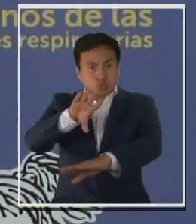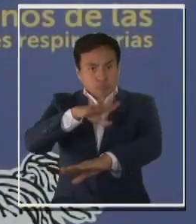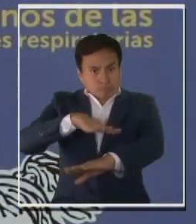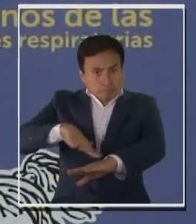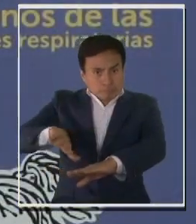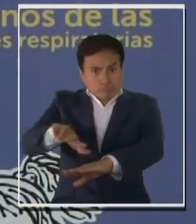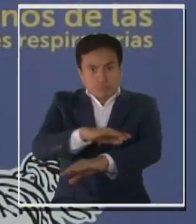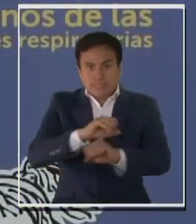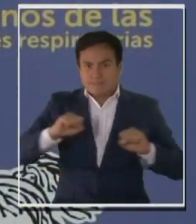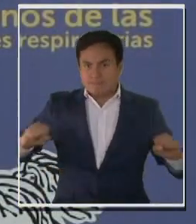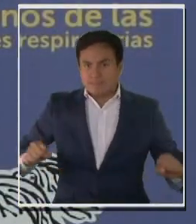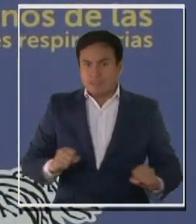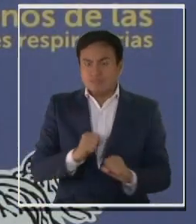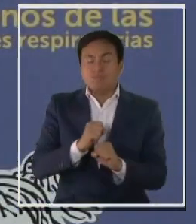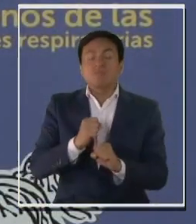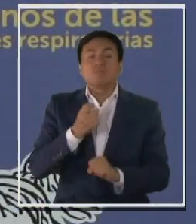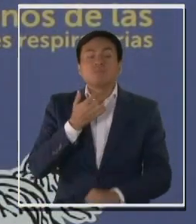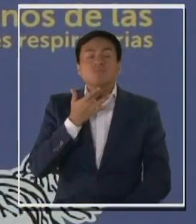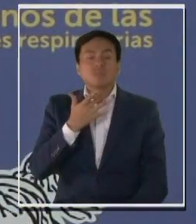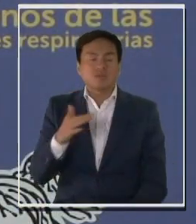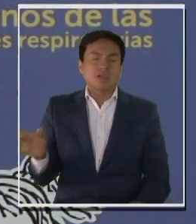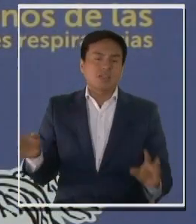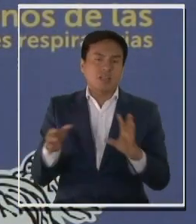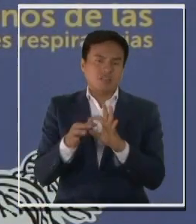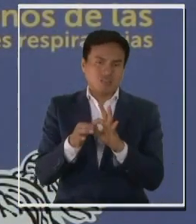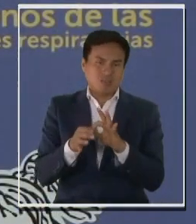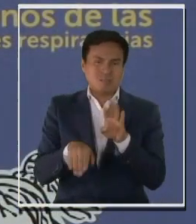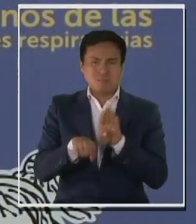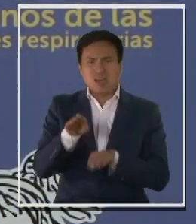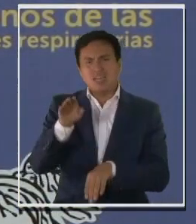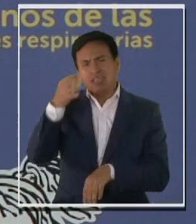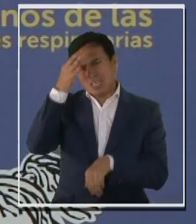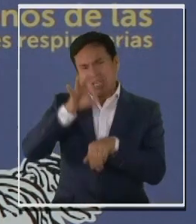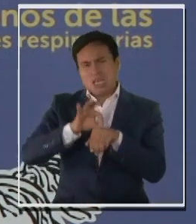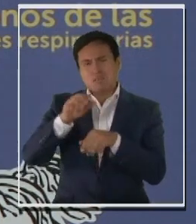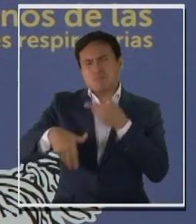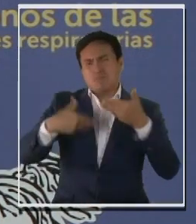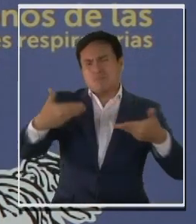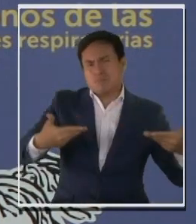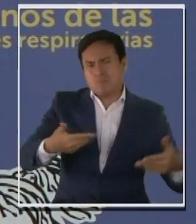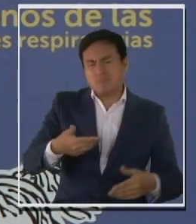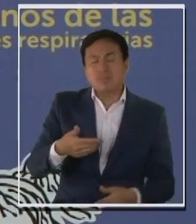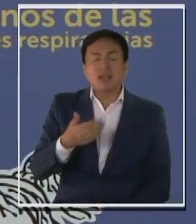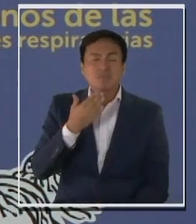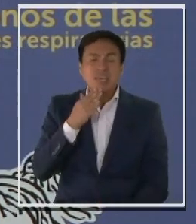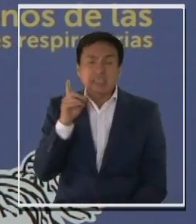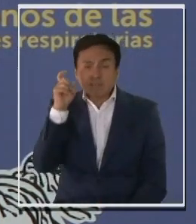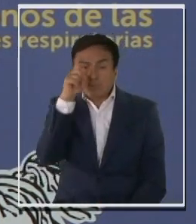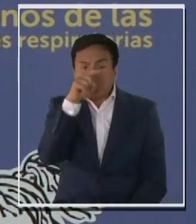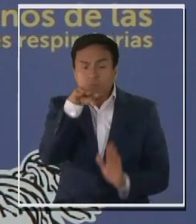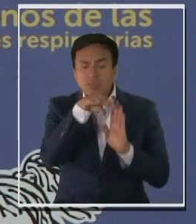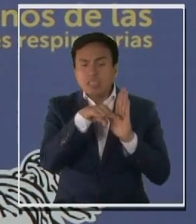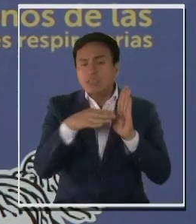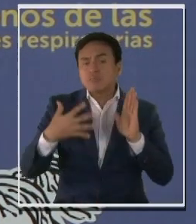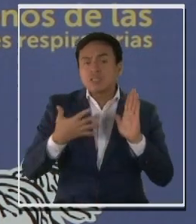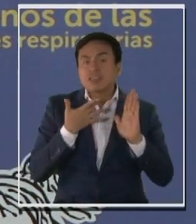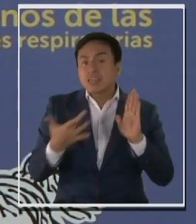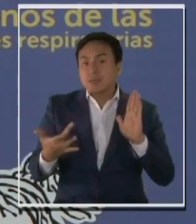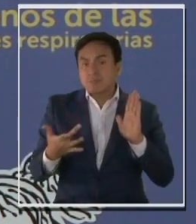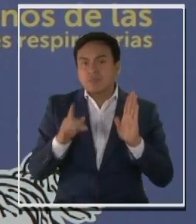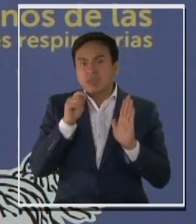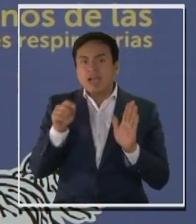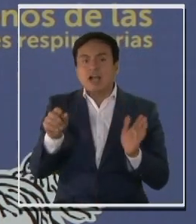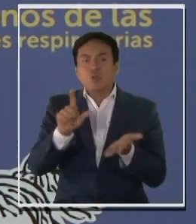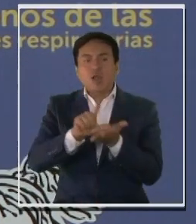del país también se correlacionan con aumento de contagios Y por supuesto dificulta una de las medidas más importantes que es